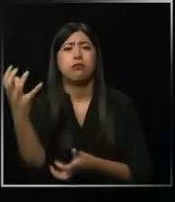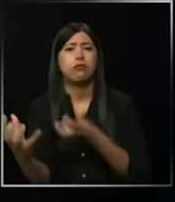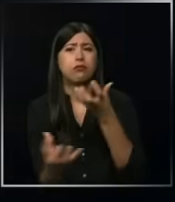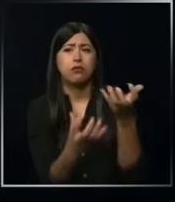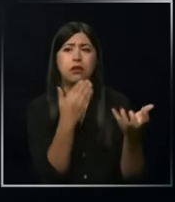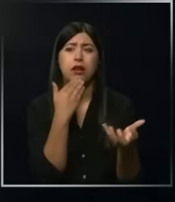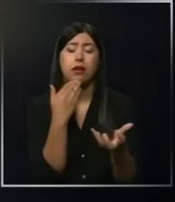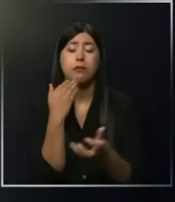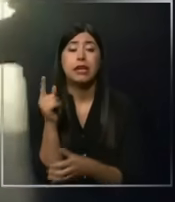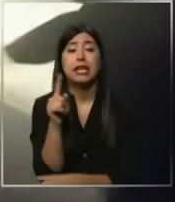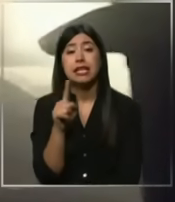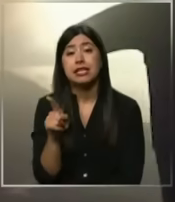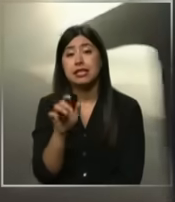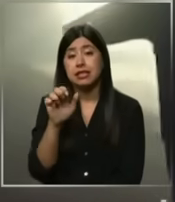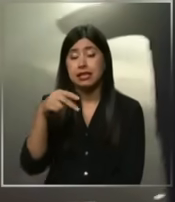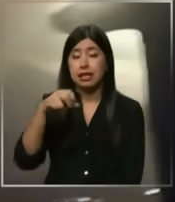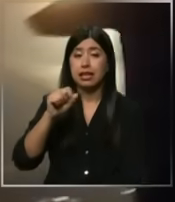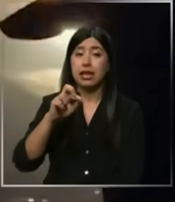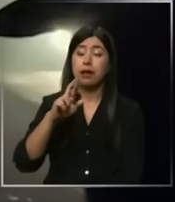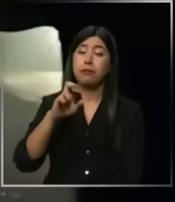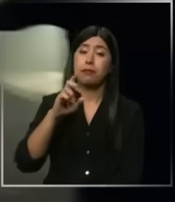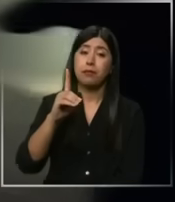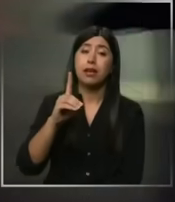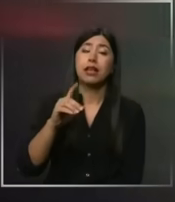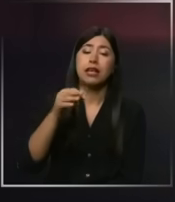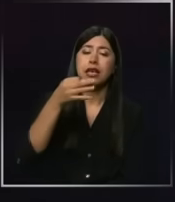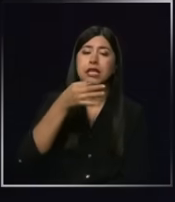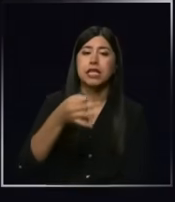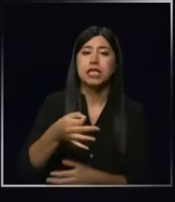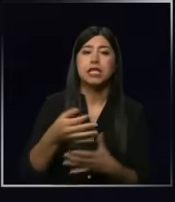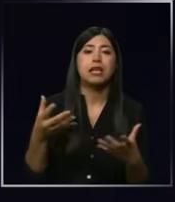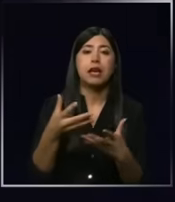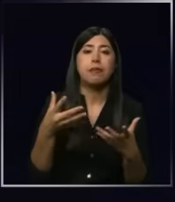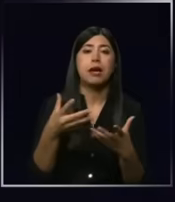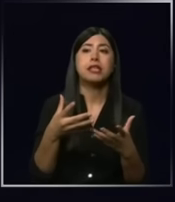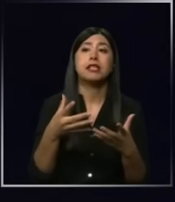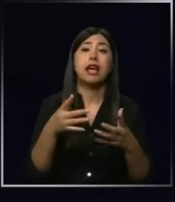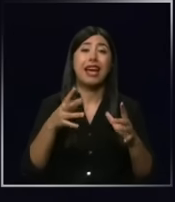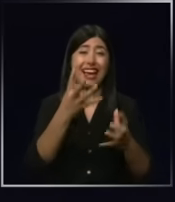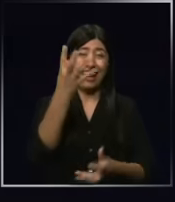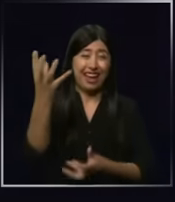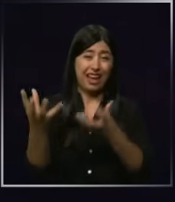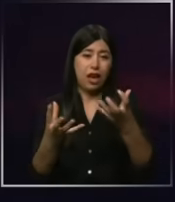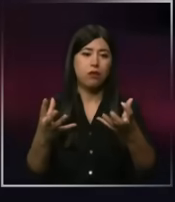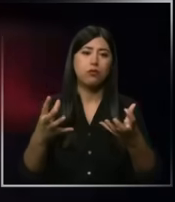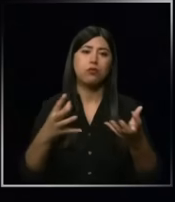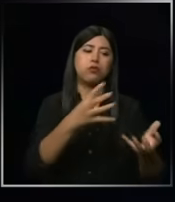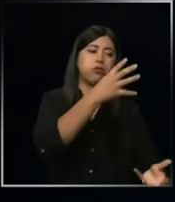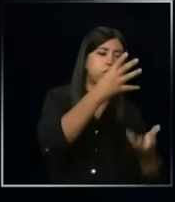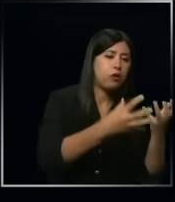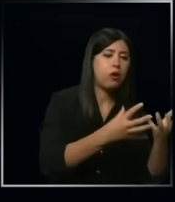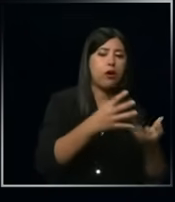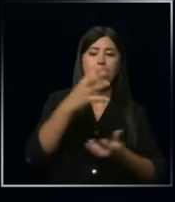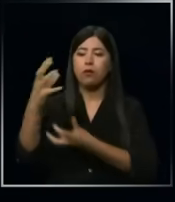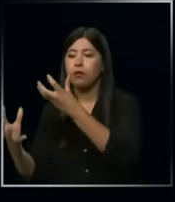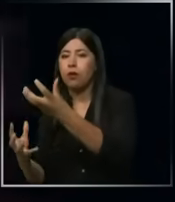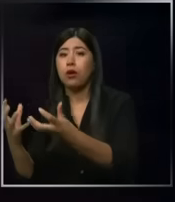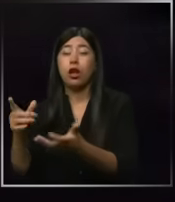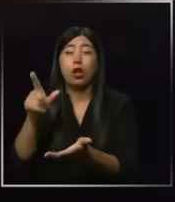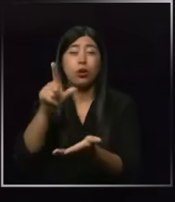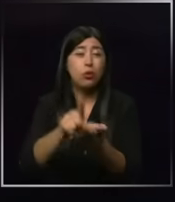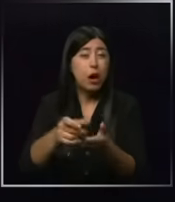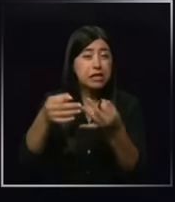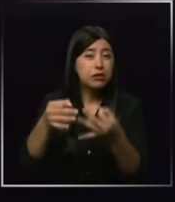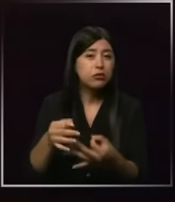que Senapred afirma que ante lo cambiante que es un incendio, no se puede definir un sector seguro. El incendio es